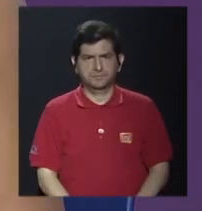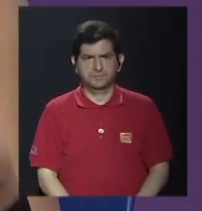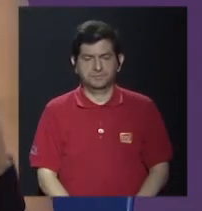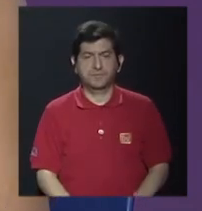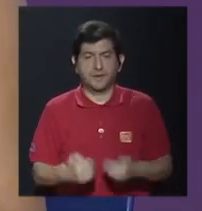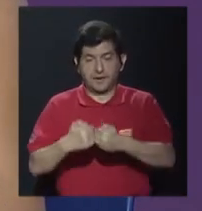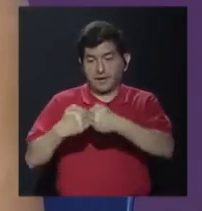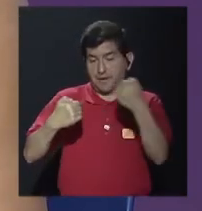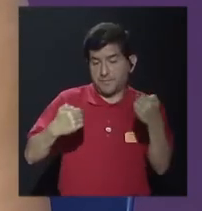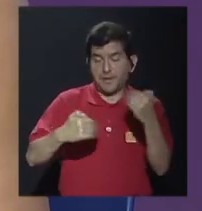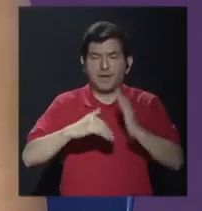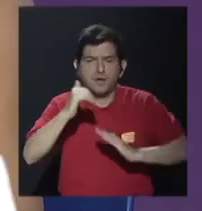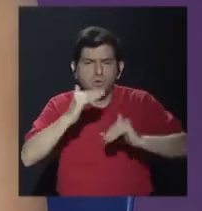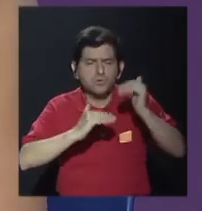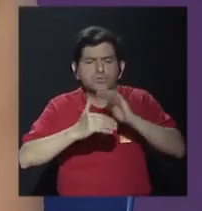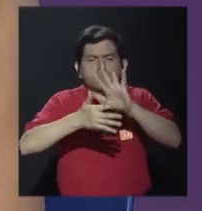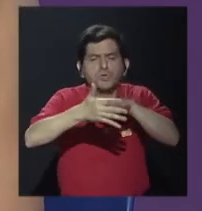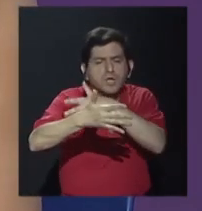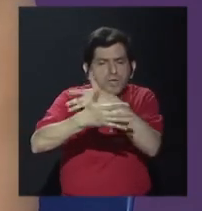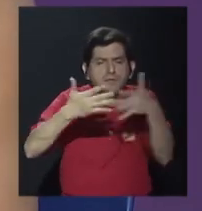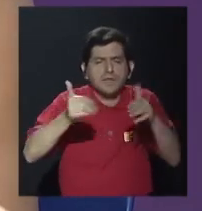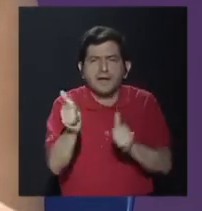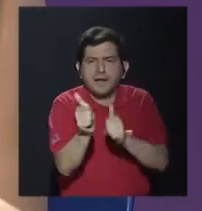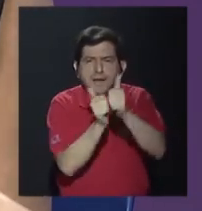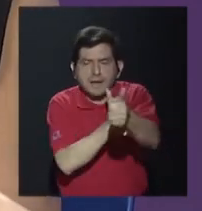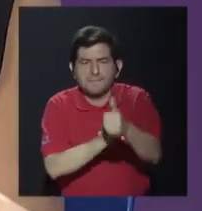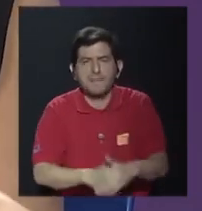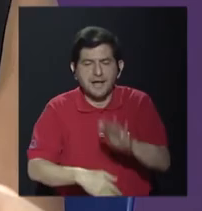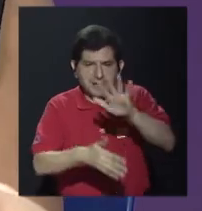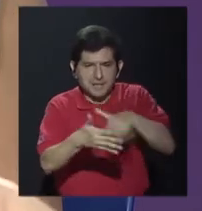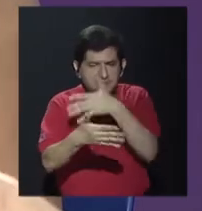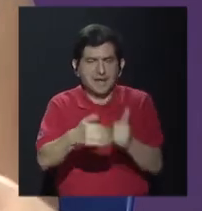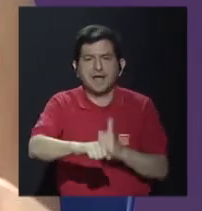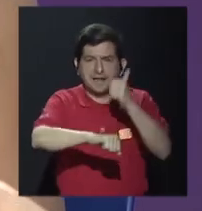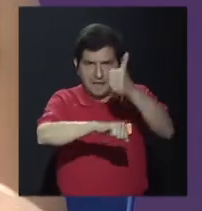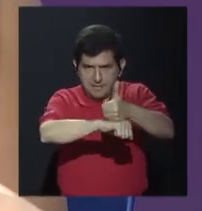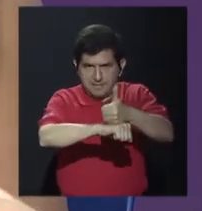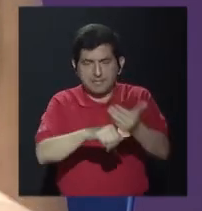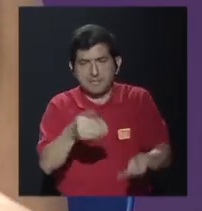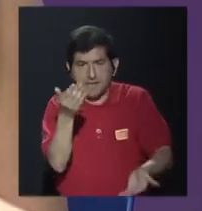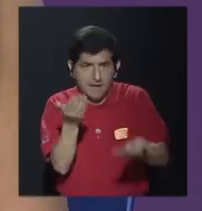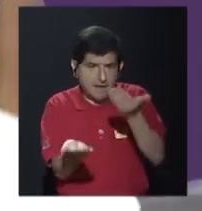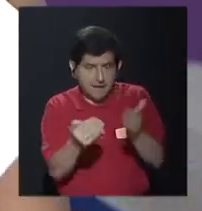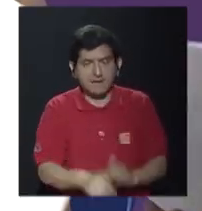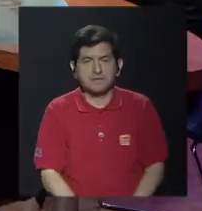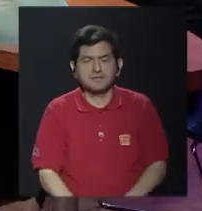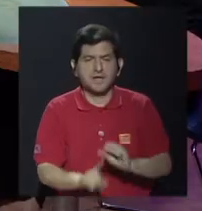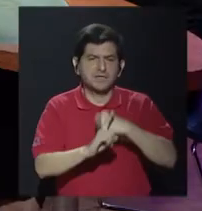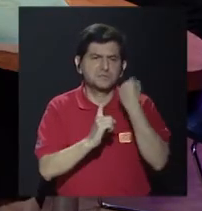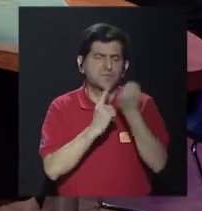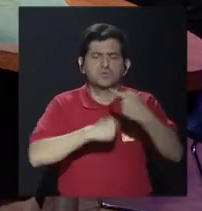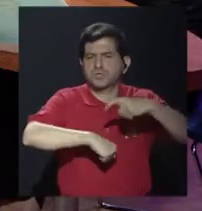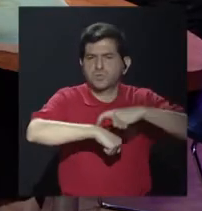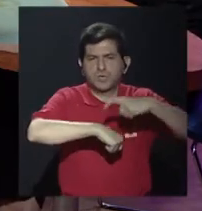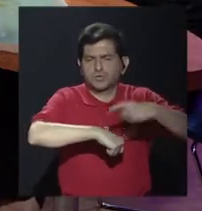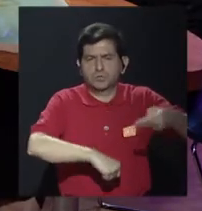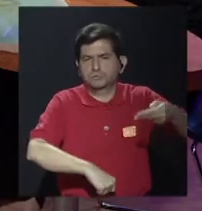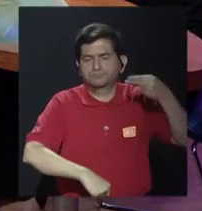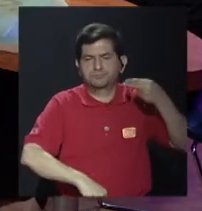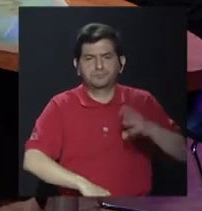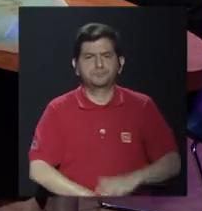otro lado, construir agendas que trasciendan la agenda impuesta, digamos, por coyuntural.